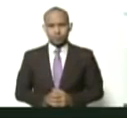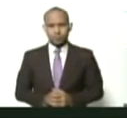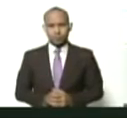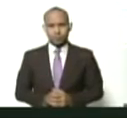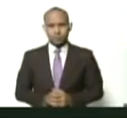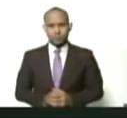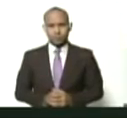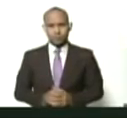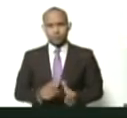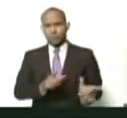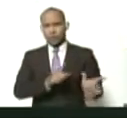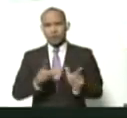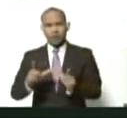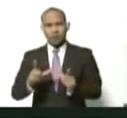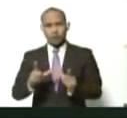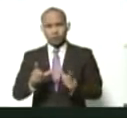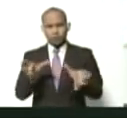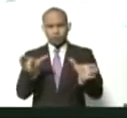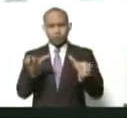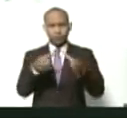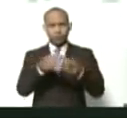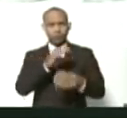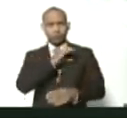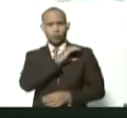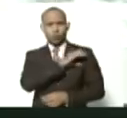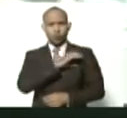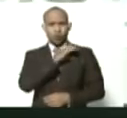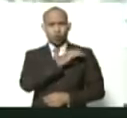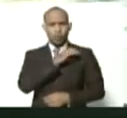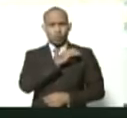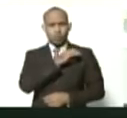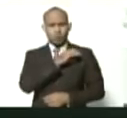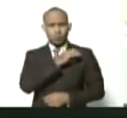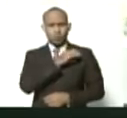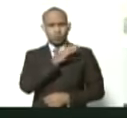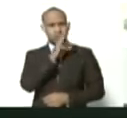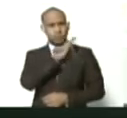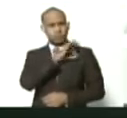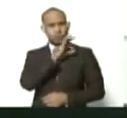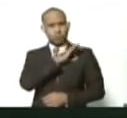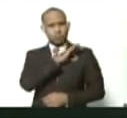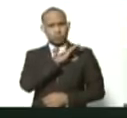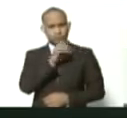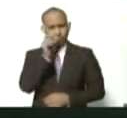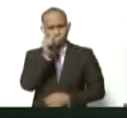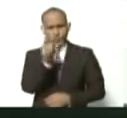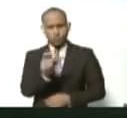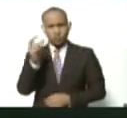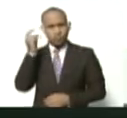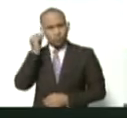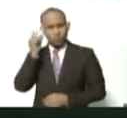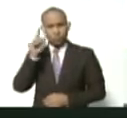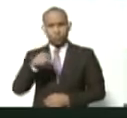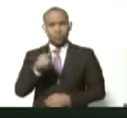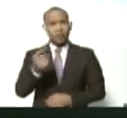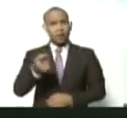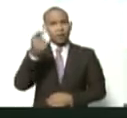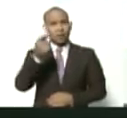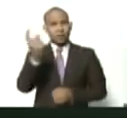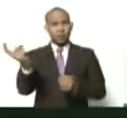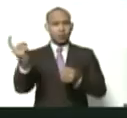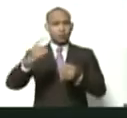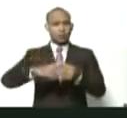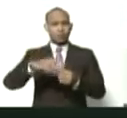Se nombró toda la comisión de la sociedad civil, que ahora se integra a la Comisión de Diputados